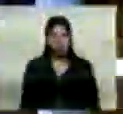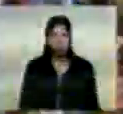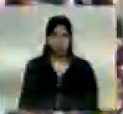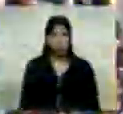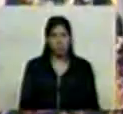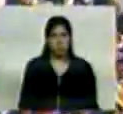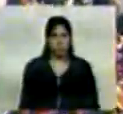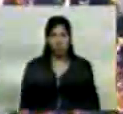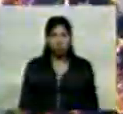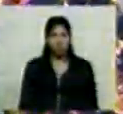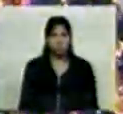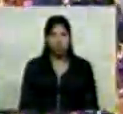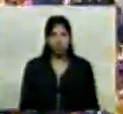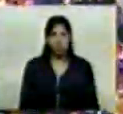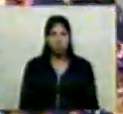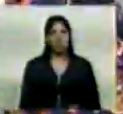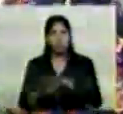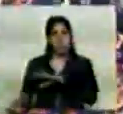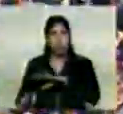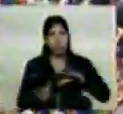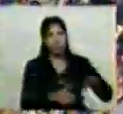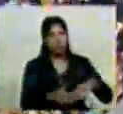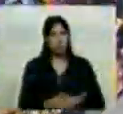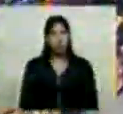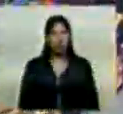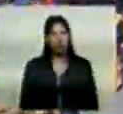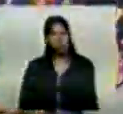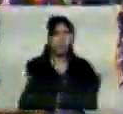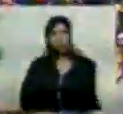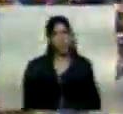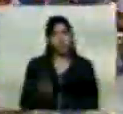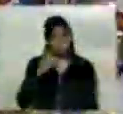Bien, era el comunicado que emitía a esta hora el Consejo Moral Republicano.